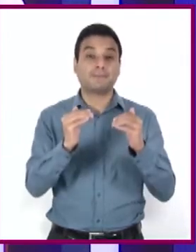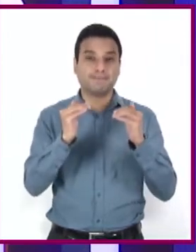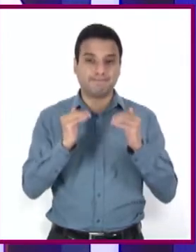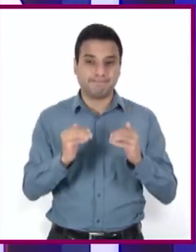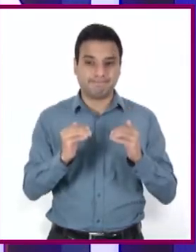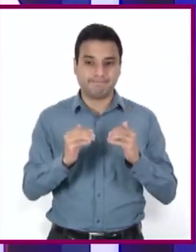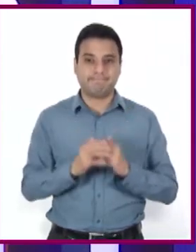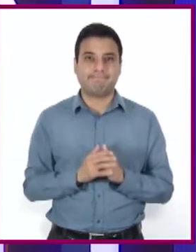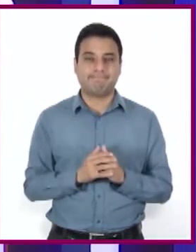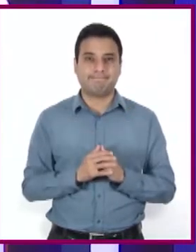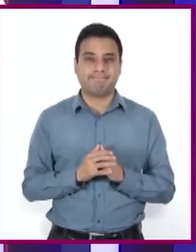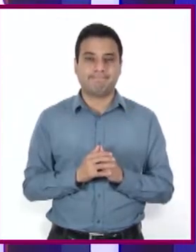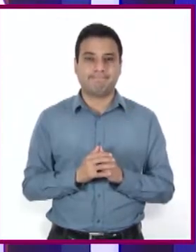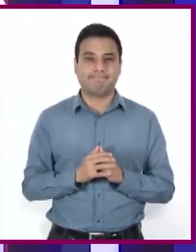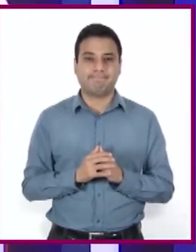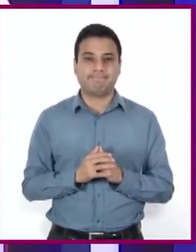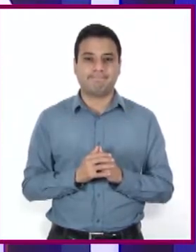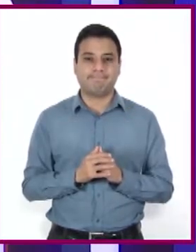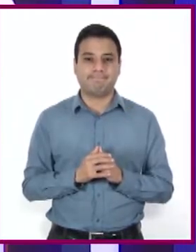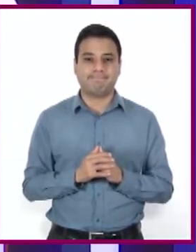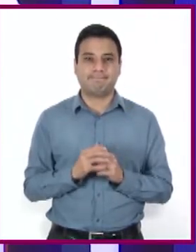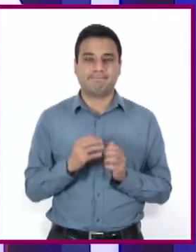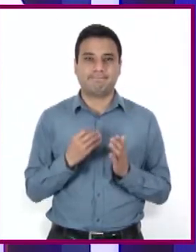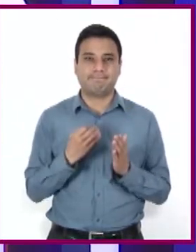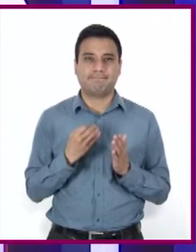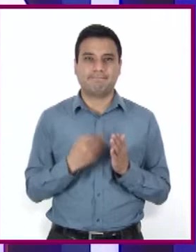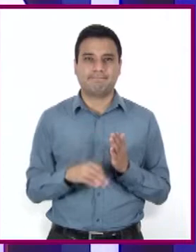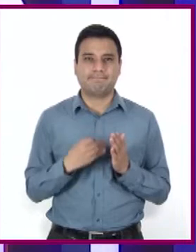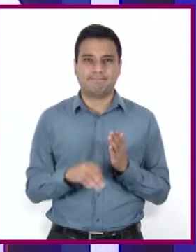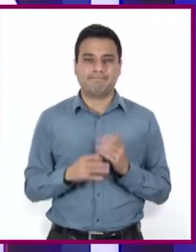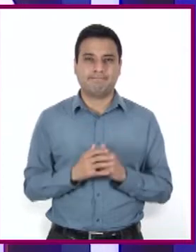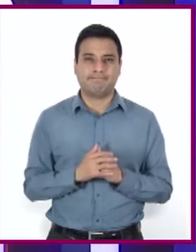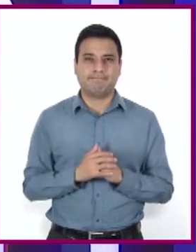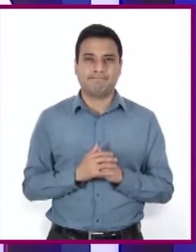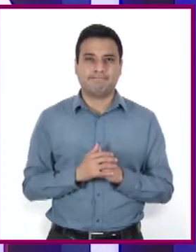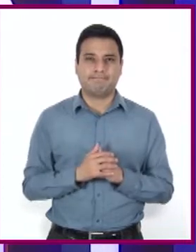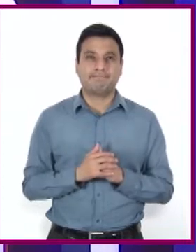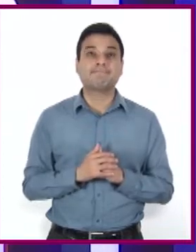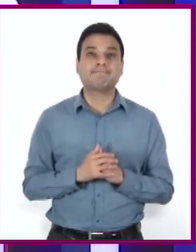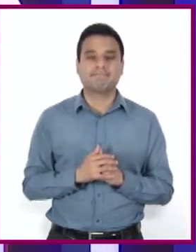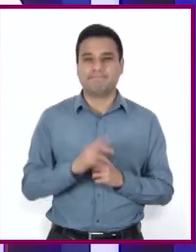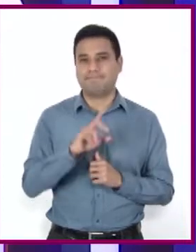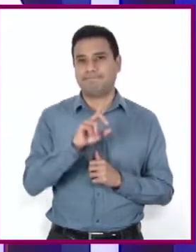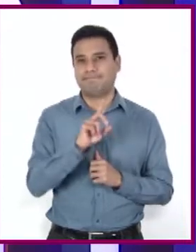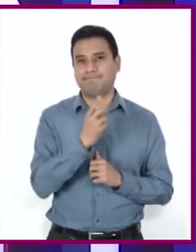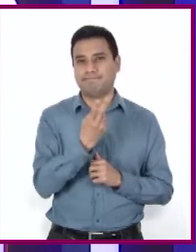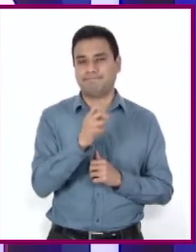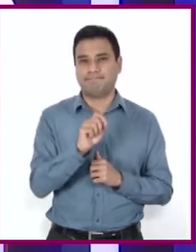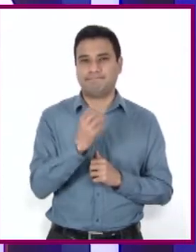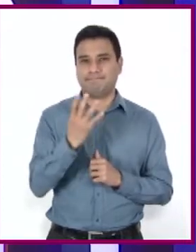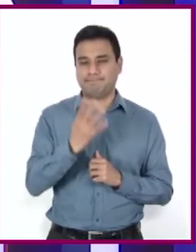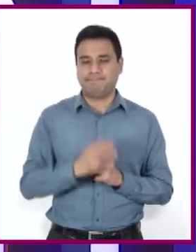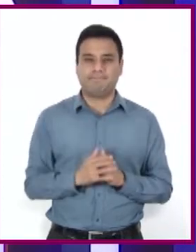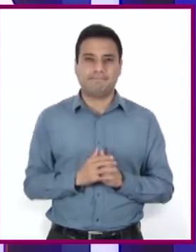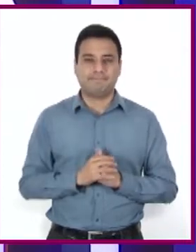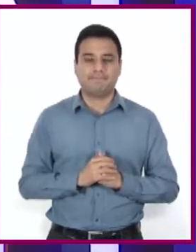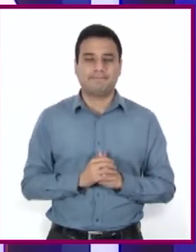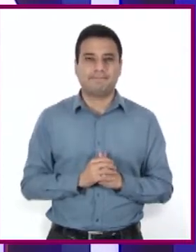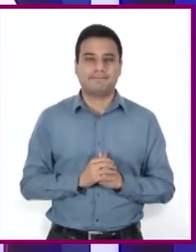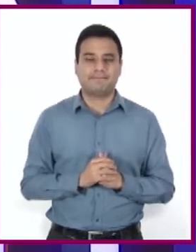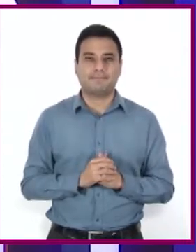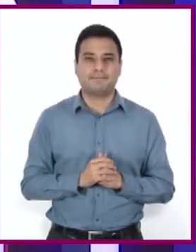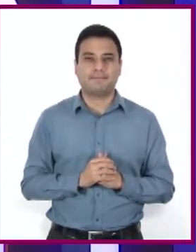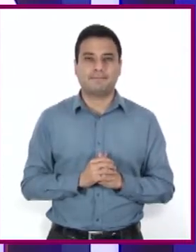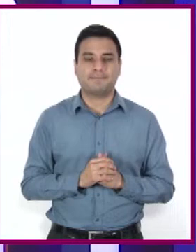la tabla falta el dato del volumen, que corresponde a una masa de 32.4 gramos